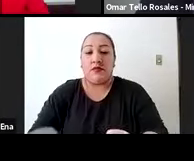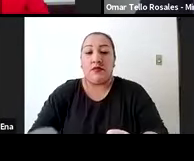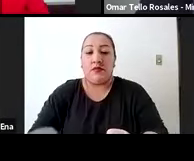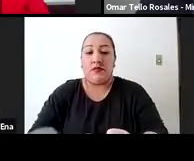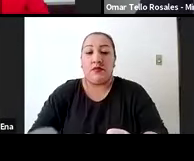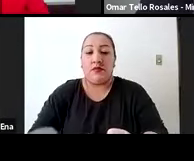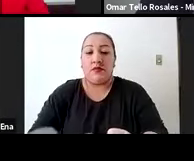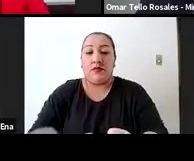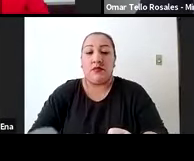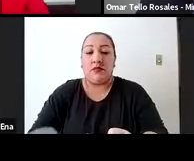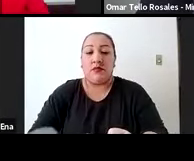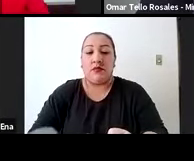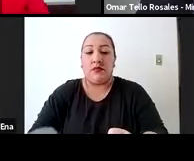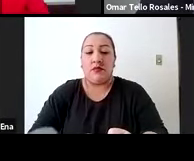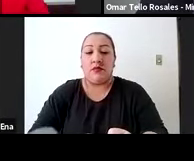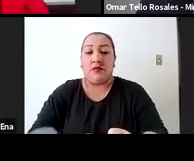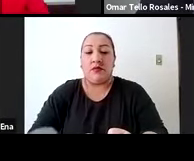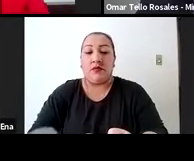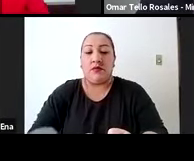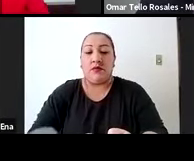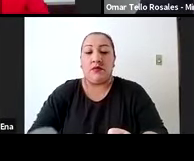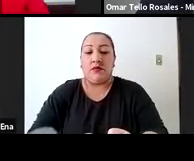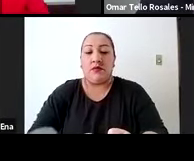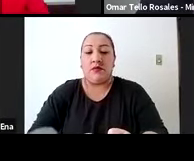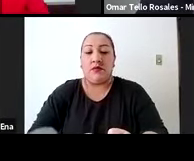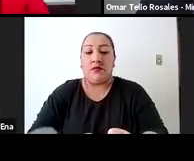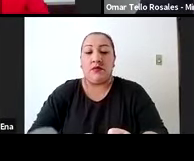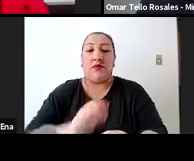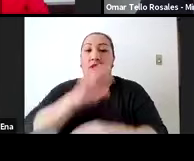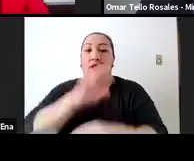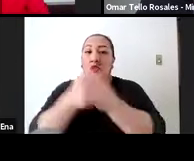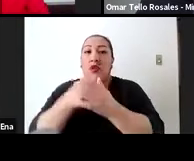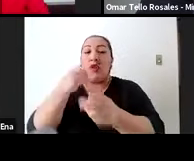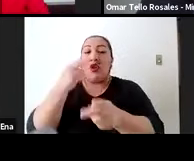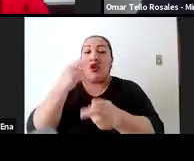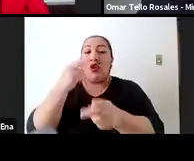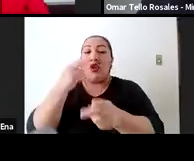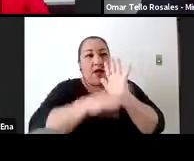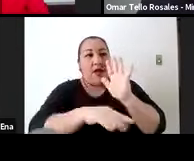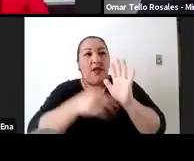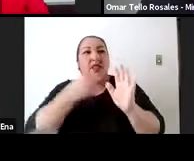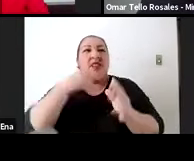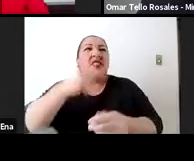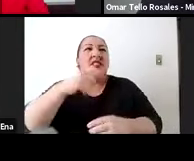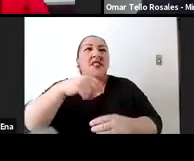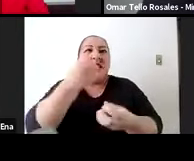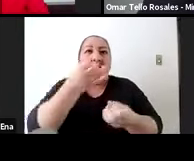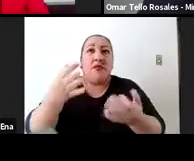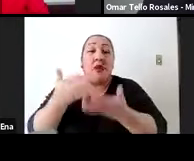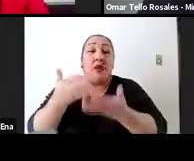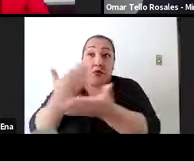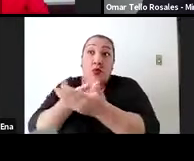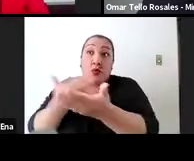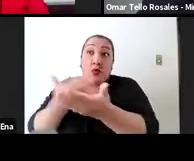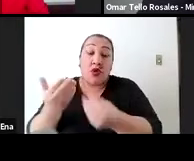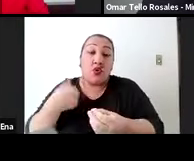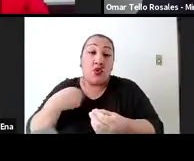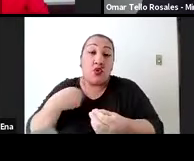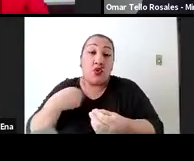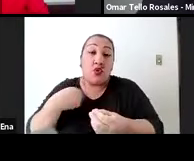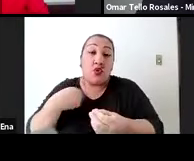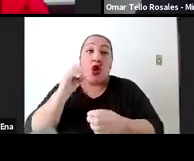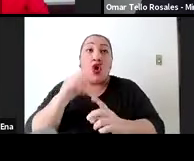todo mapeado de los más necesitados. Hay una serie de propuestas que podría hacer. No estoy ahorita hablando como Contraloría, pero